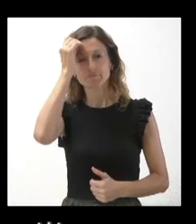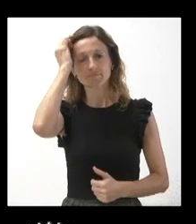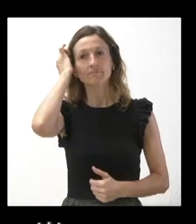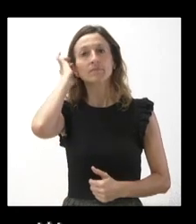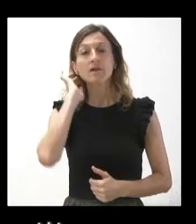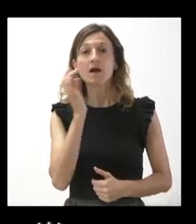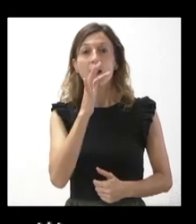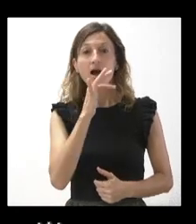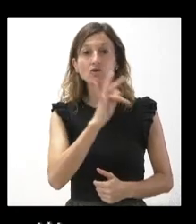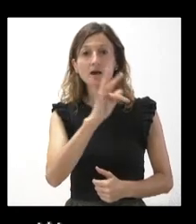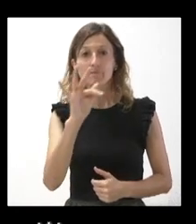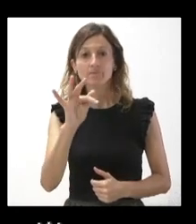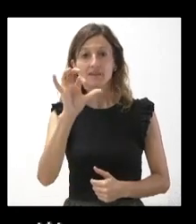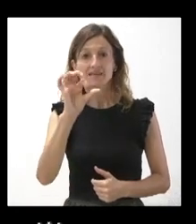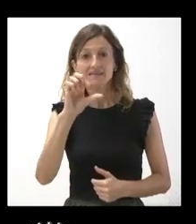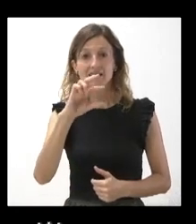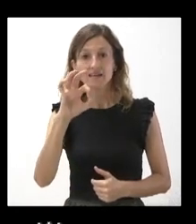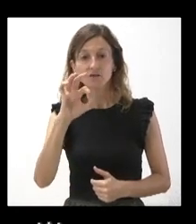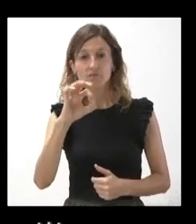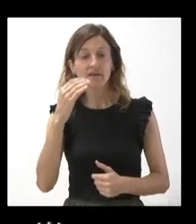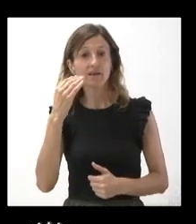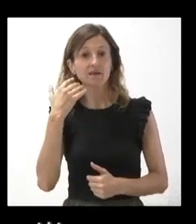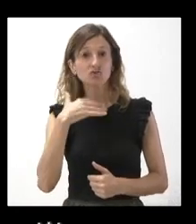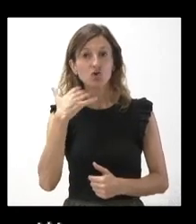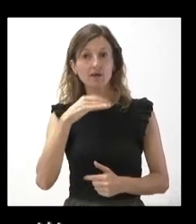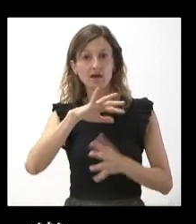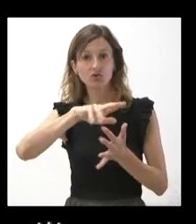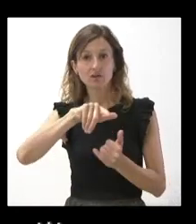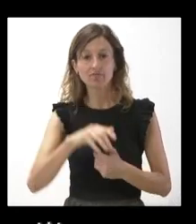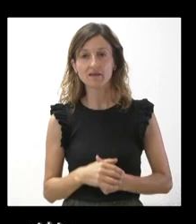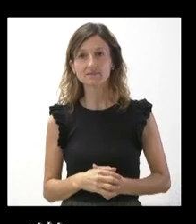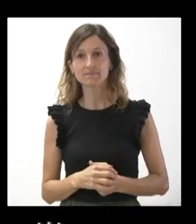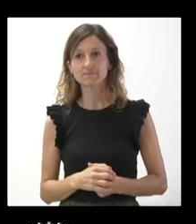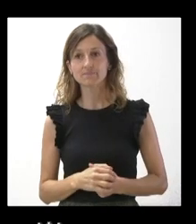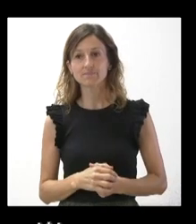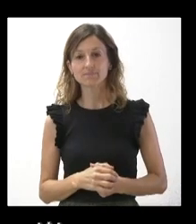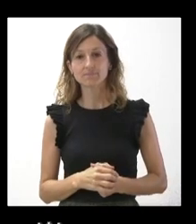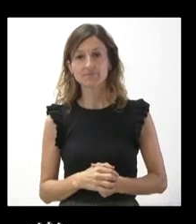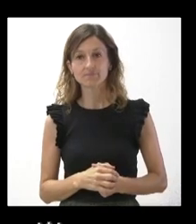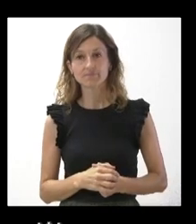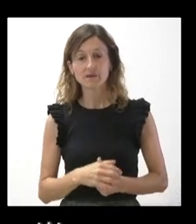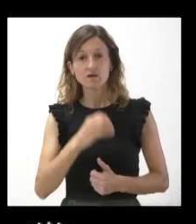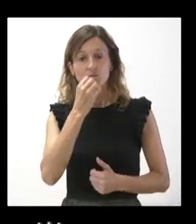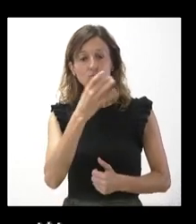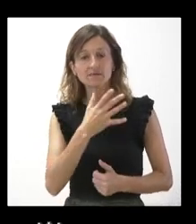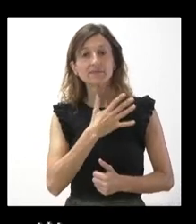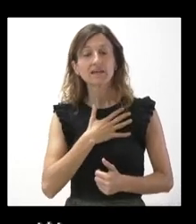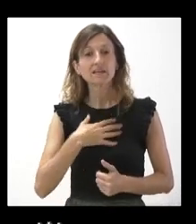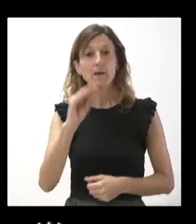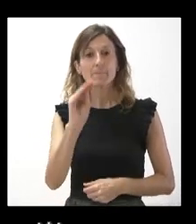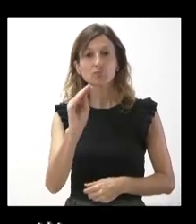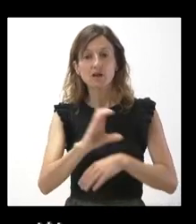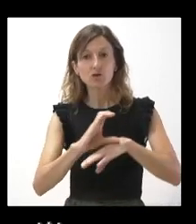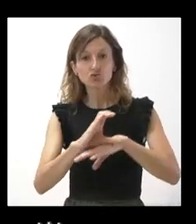Damos paso en este momento a Sergio García, de Soria Noticias. Adelante. Sí, muy buenas. Yo también quería preguntarle